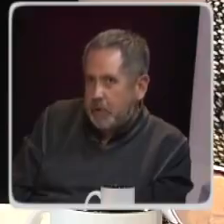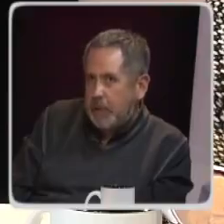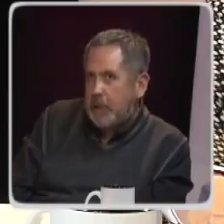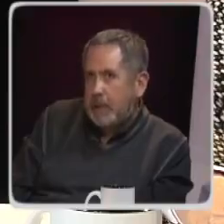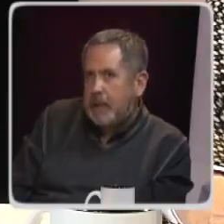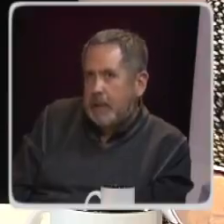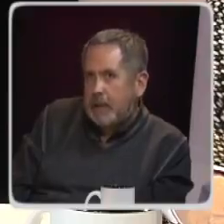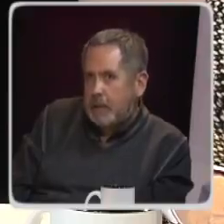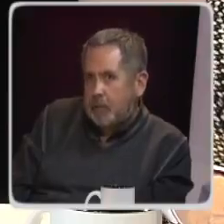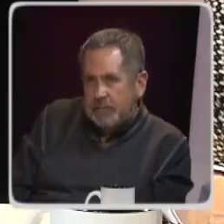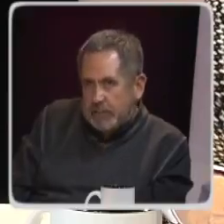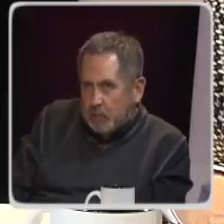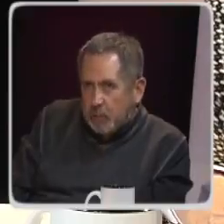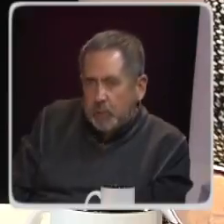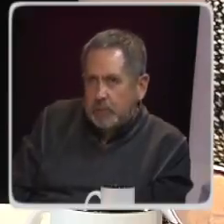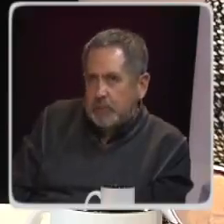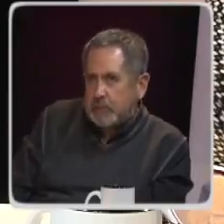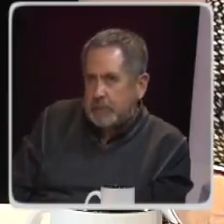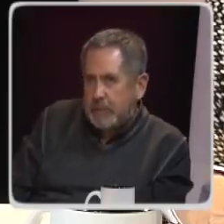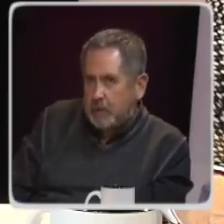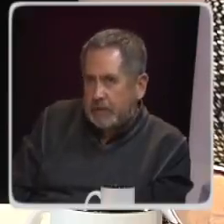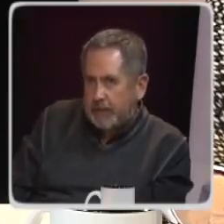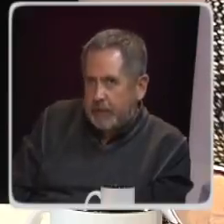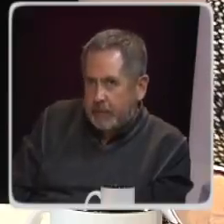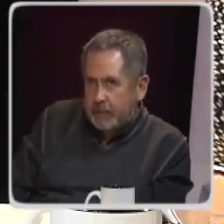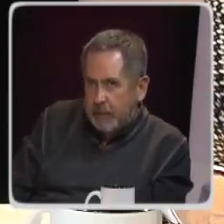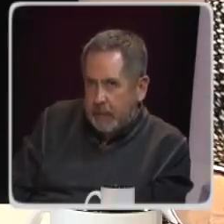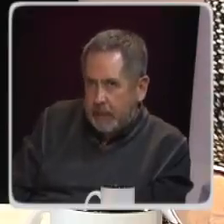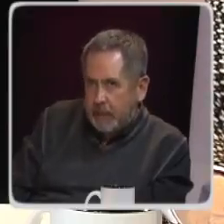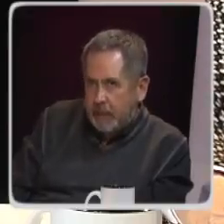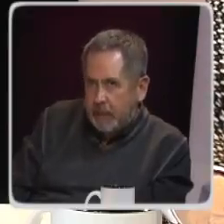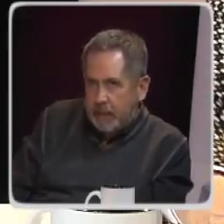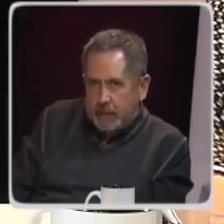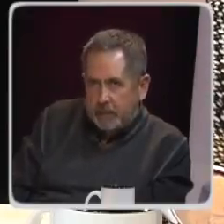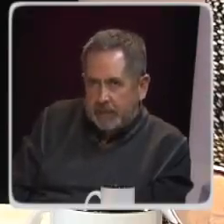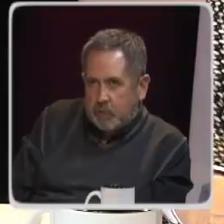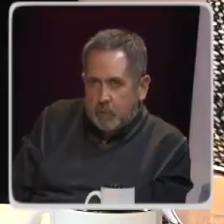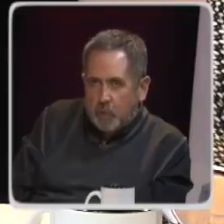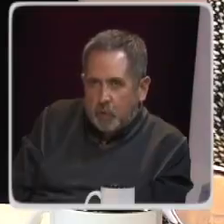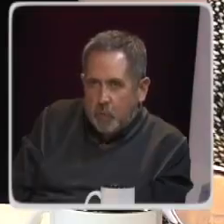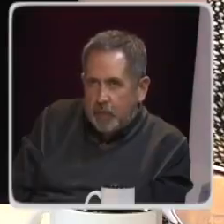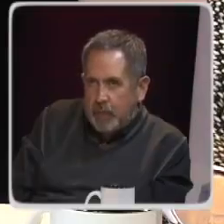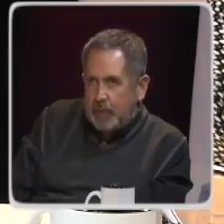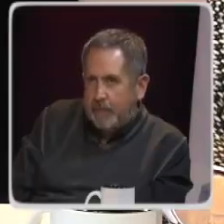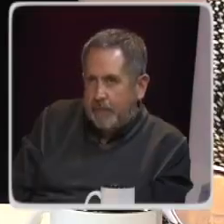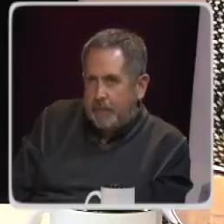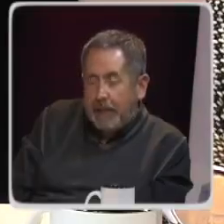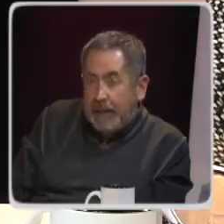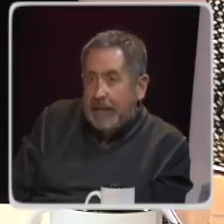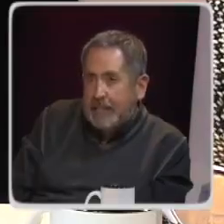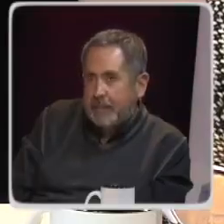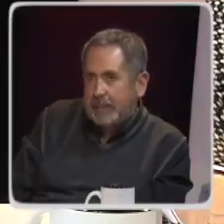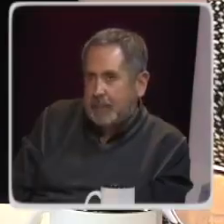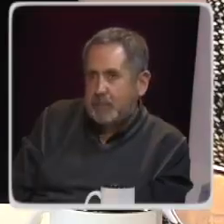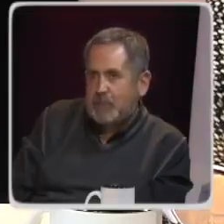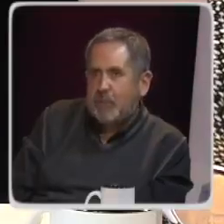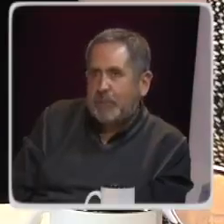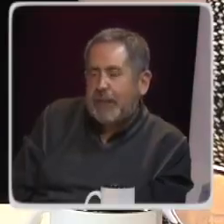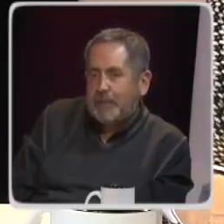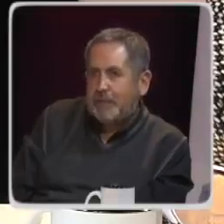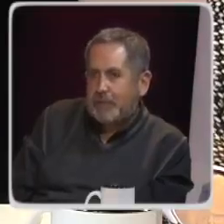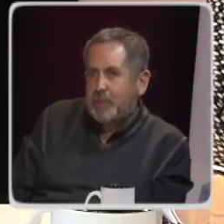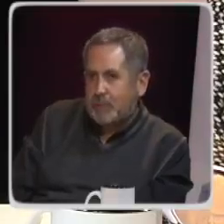tenemos 45,000 CLUNYs que tienen que ver, estas asociaciones que tienen los permisos para tener